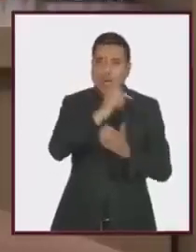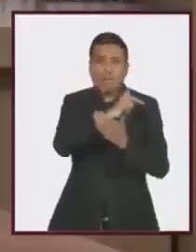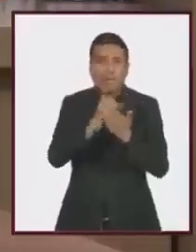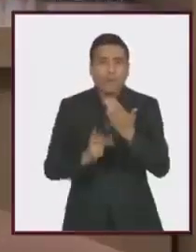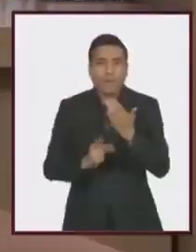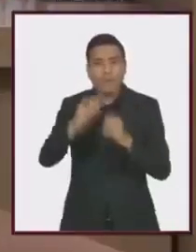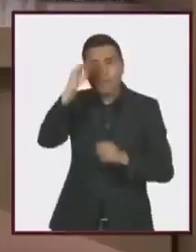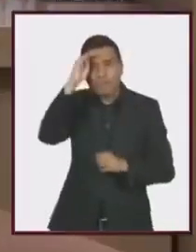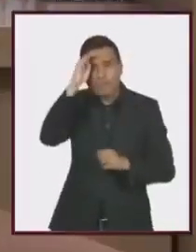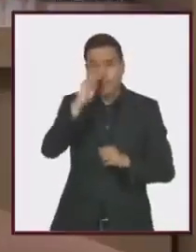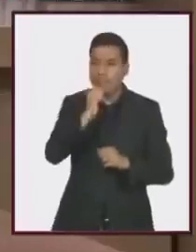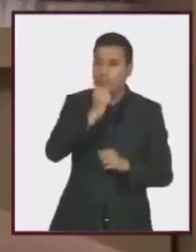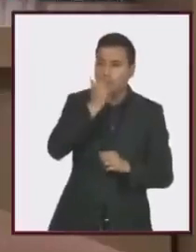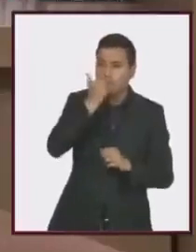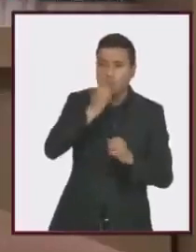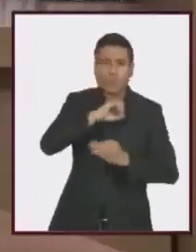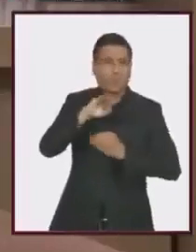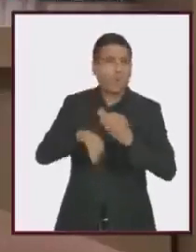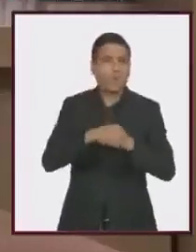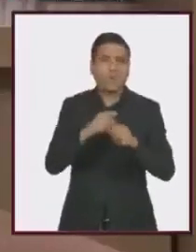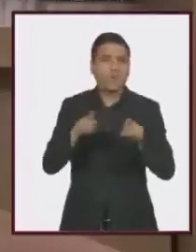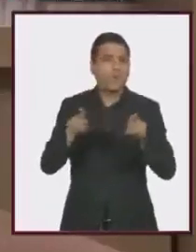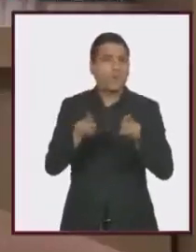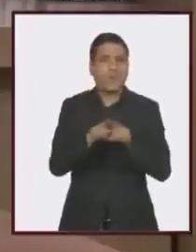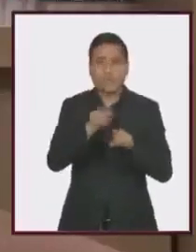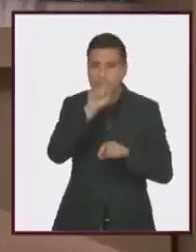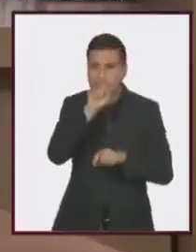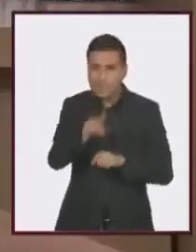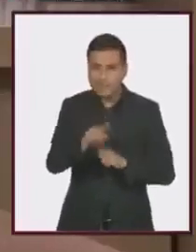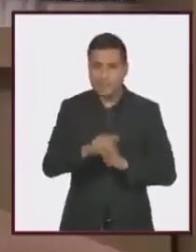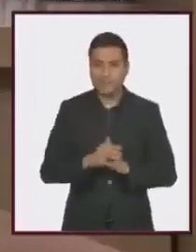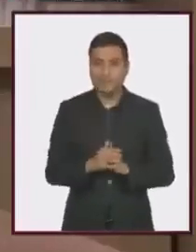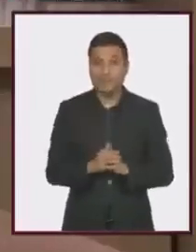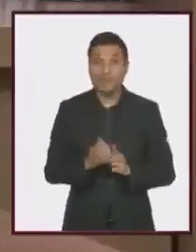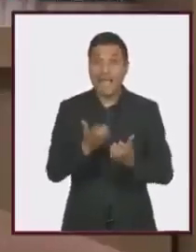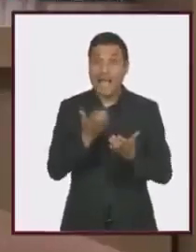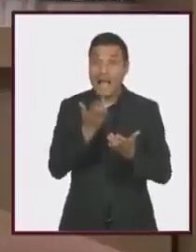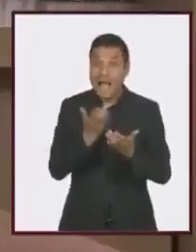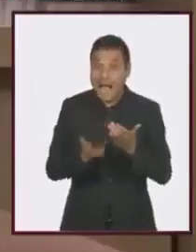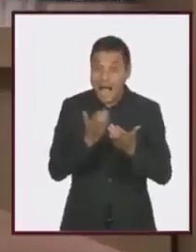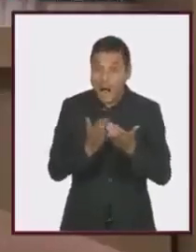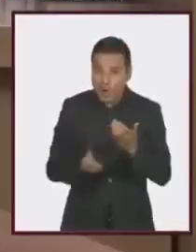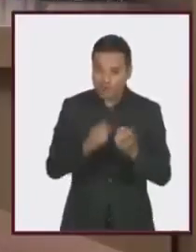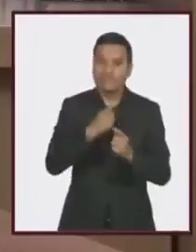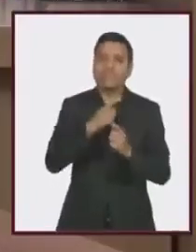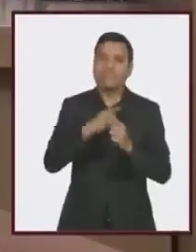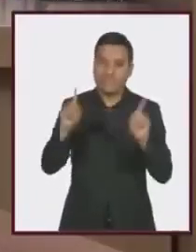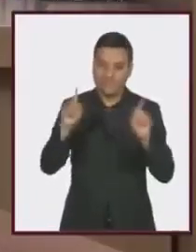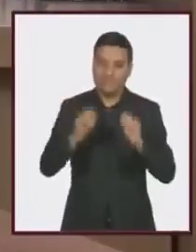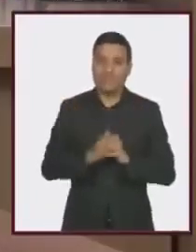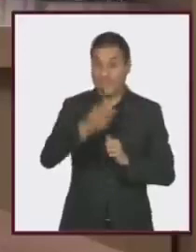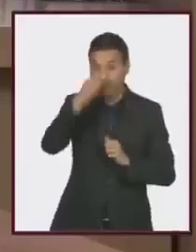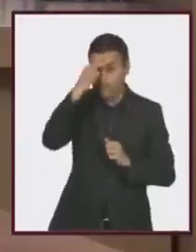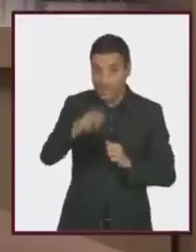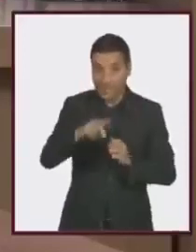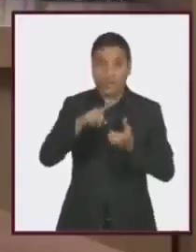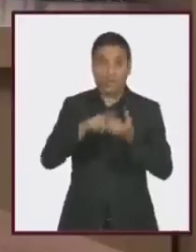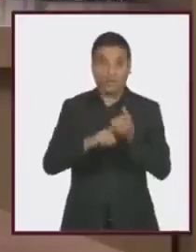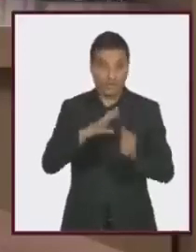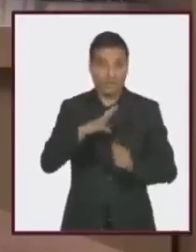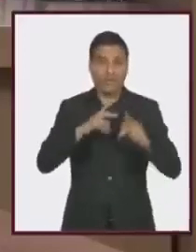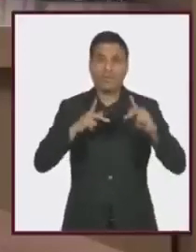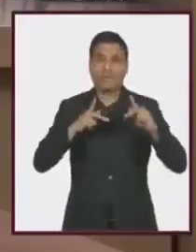caso omiso de esta diversidad. Aquí se trata de reconocer esta diversidad y también de valorar que